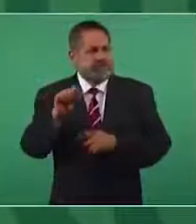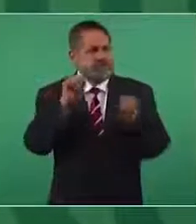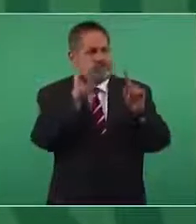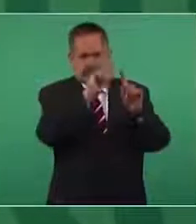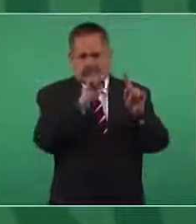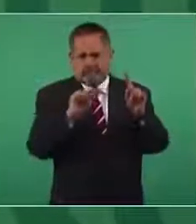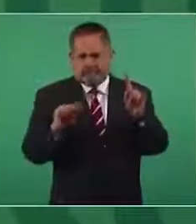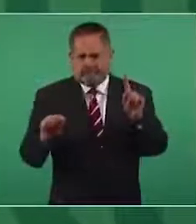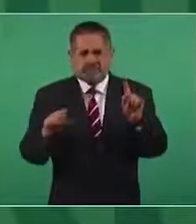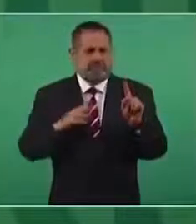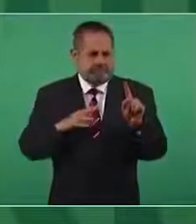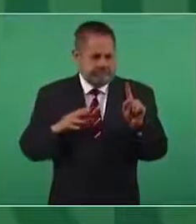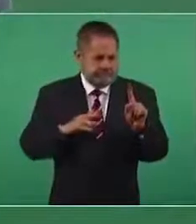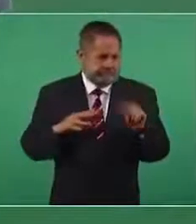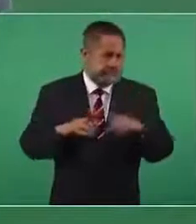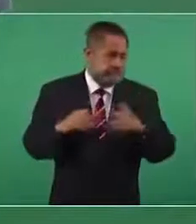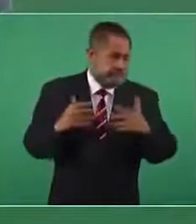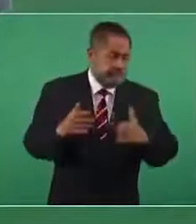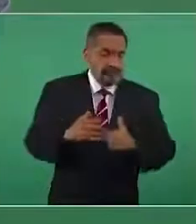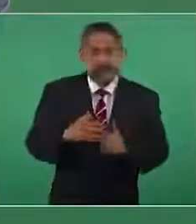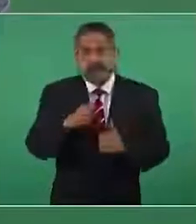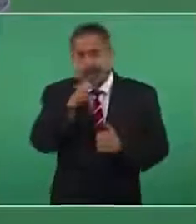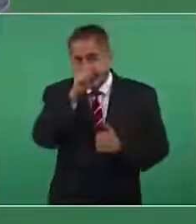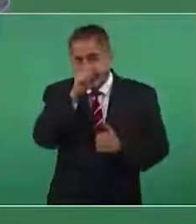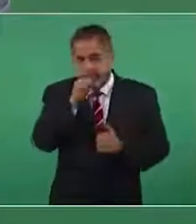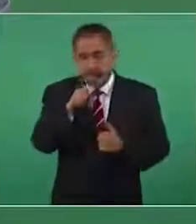y ya